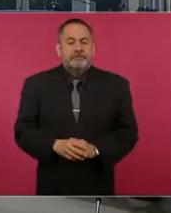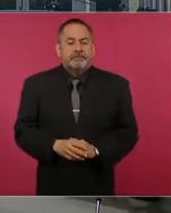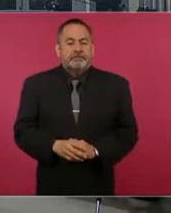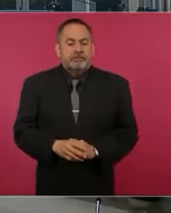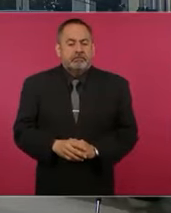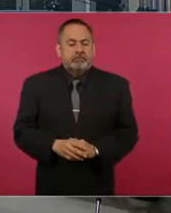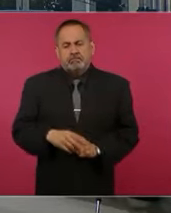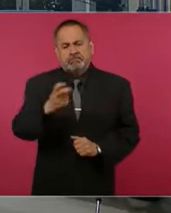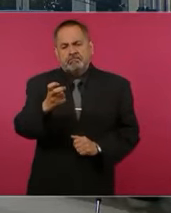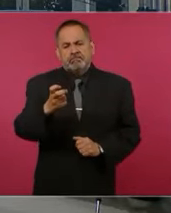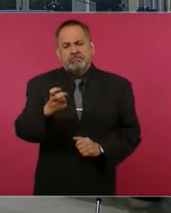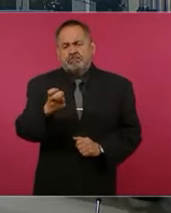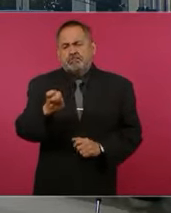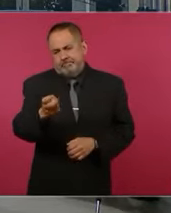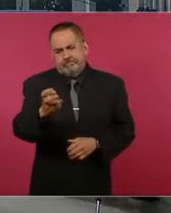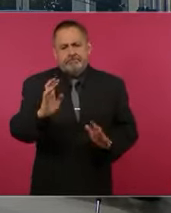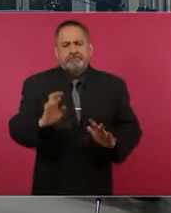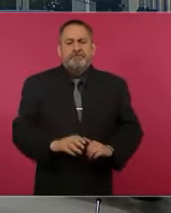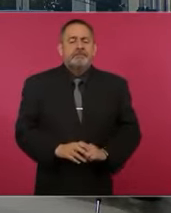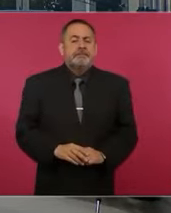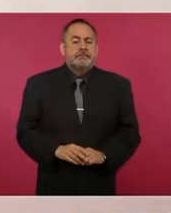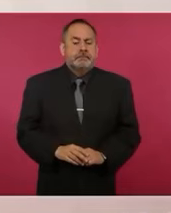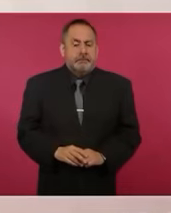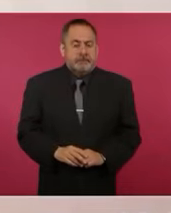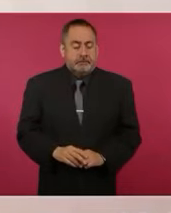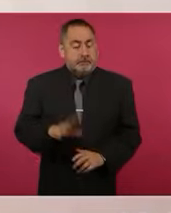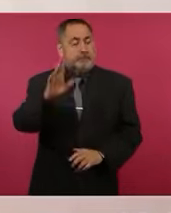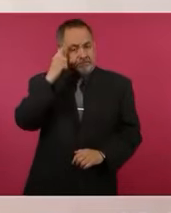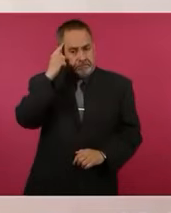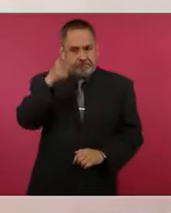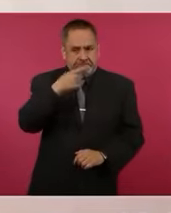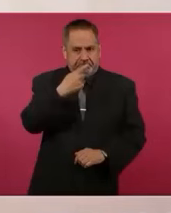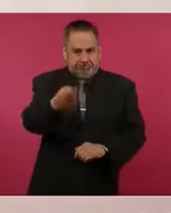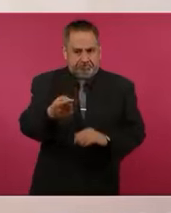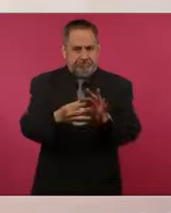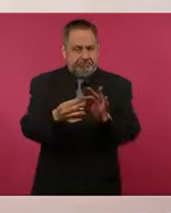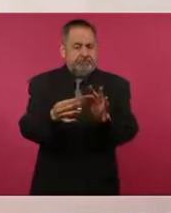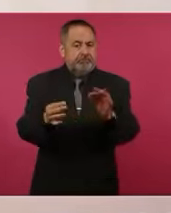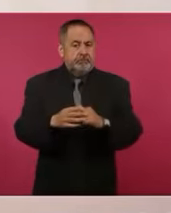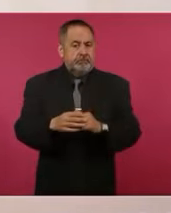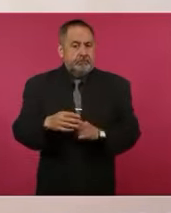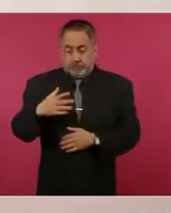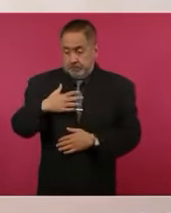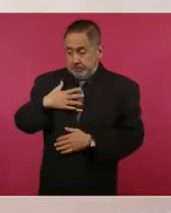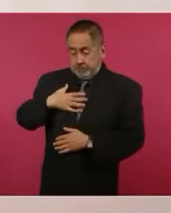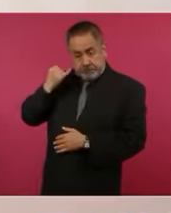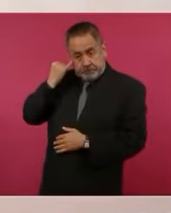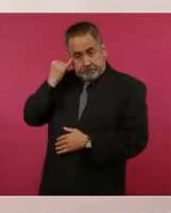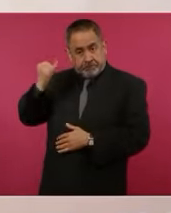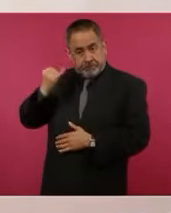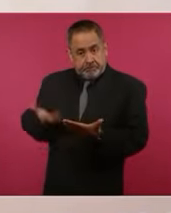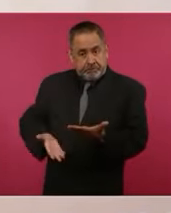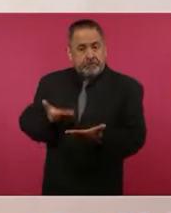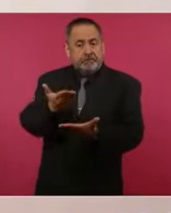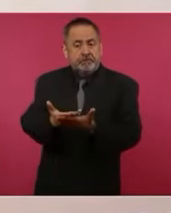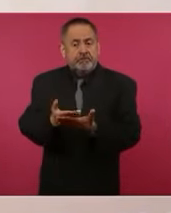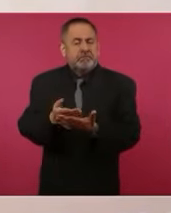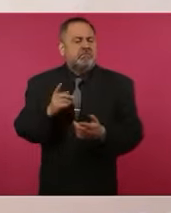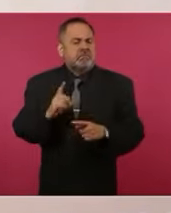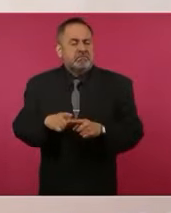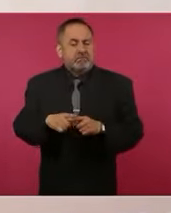pues eso es lo que está sucediendo. Ah, decía que yo propongo que elijan a los